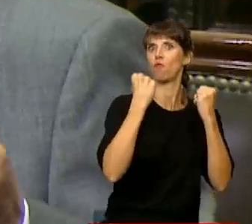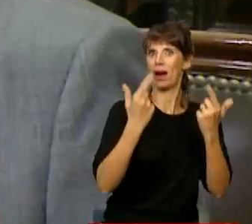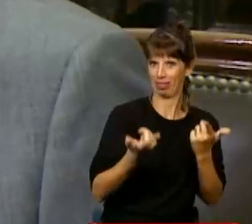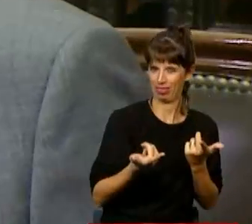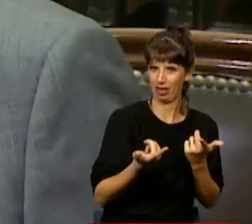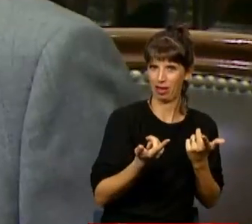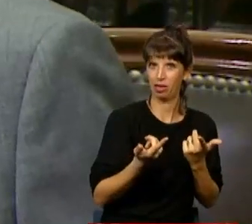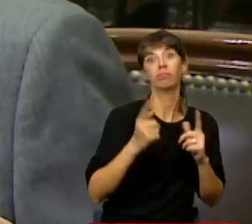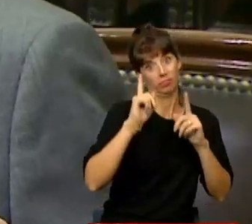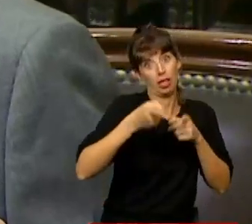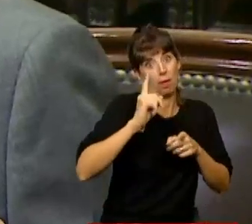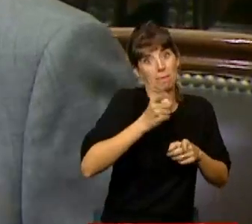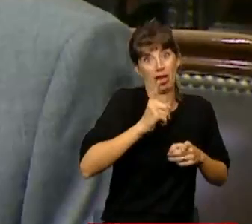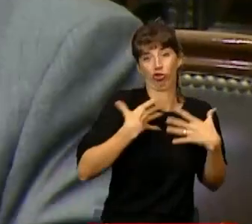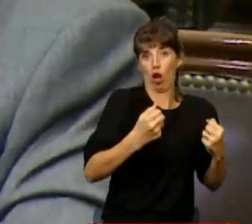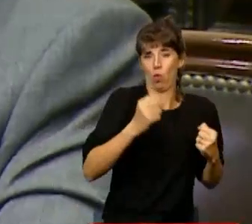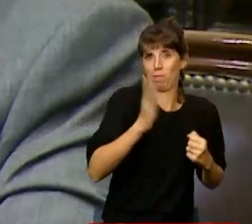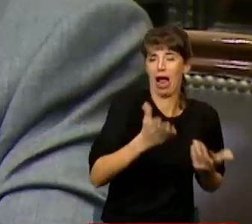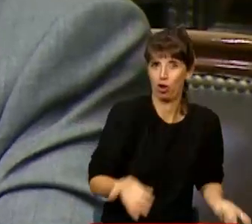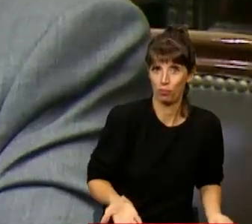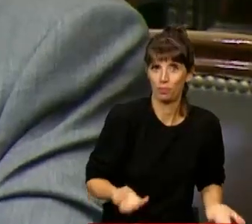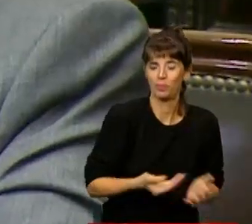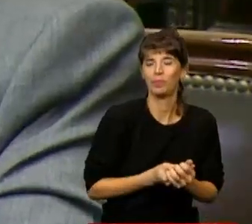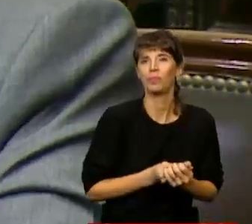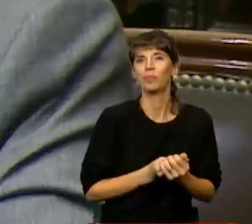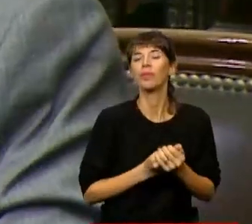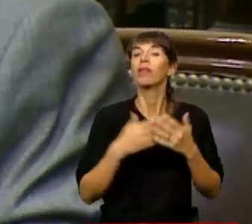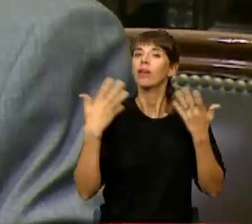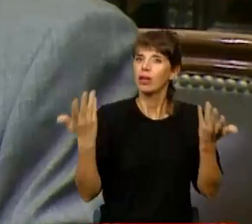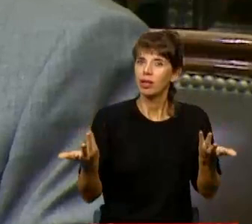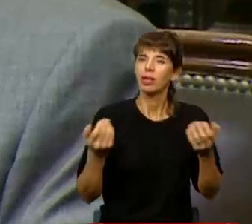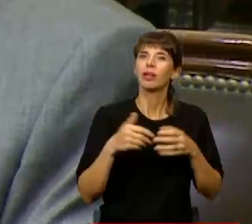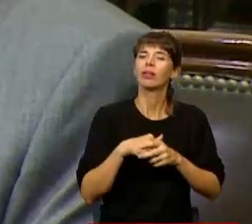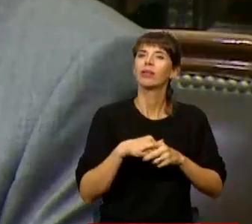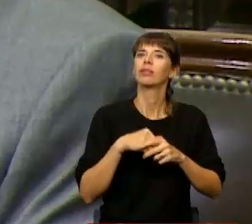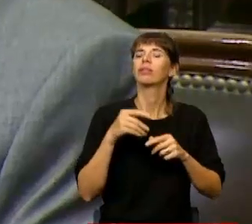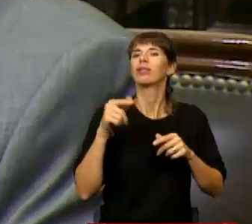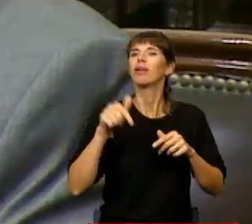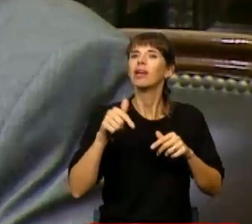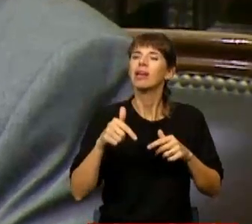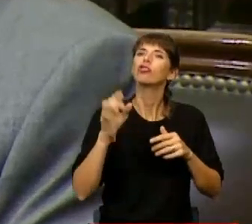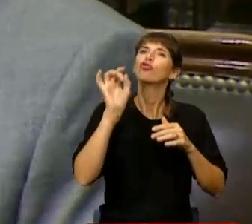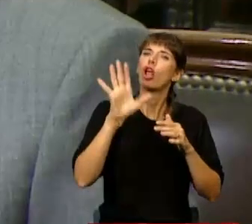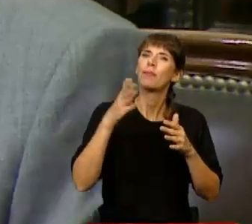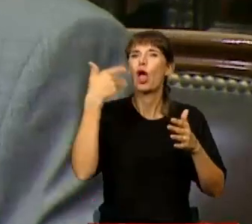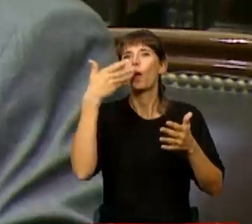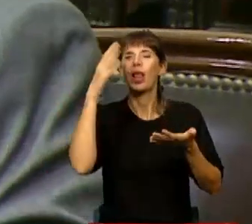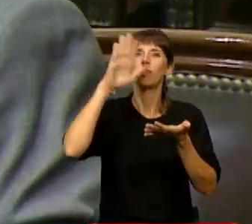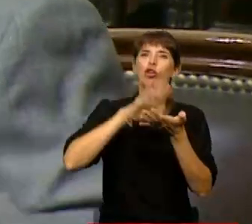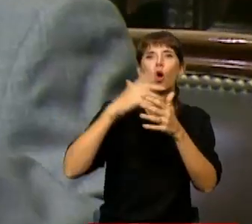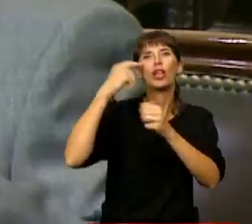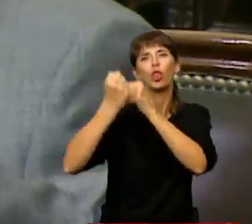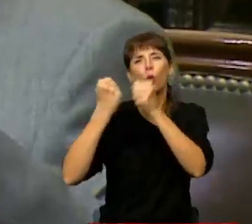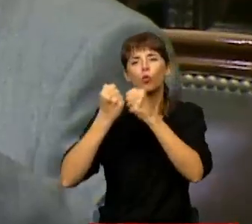efectos mucho más perjudiciales, por supuesto. Entonces, no estamos hablando de una problemática solamente de tipo